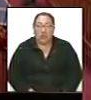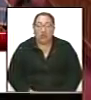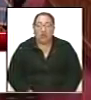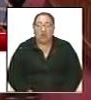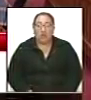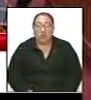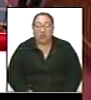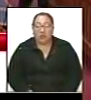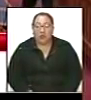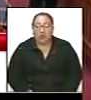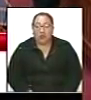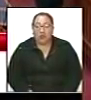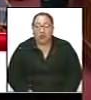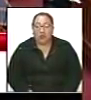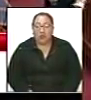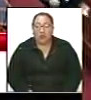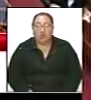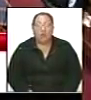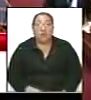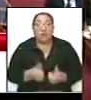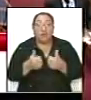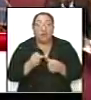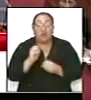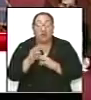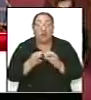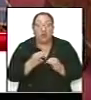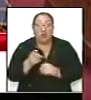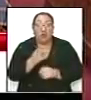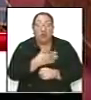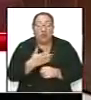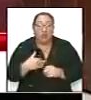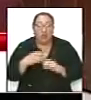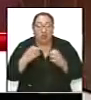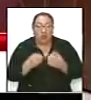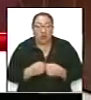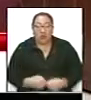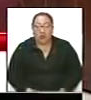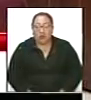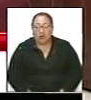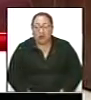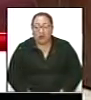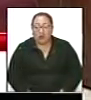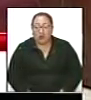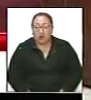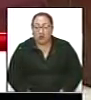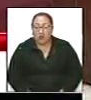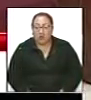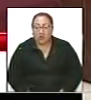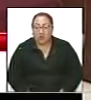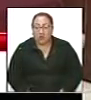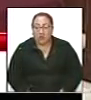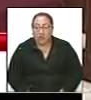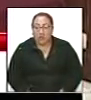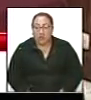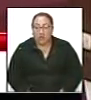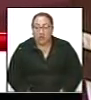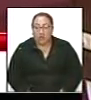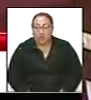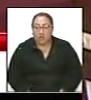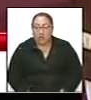Bien. Tal como lo ha anunciado el titular de este poder del Estado, el Poder Legislativo, Daniel Salaverry